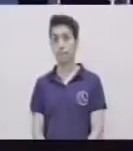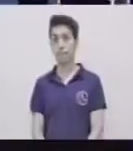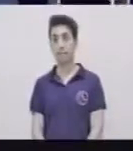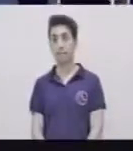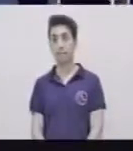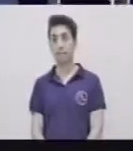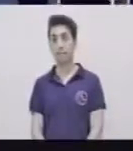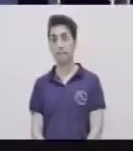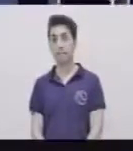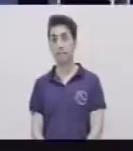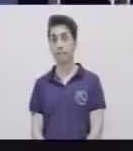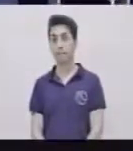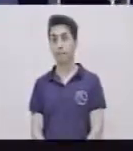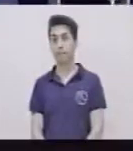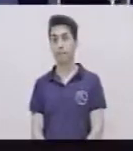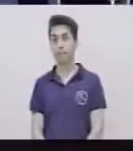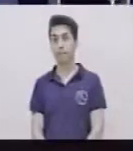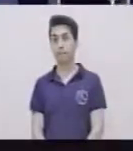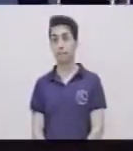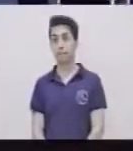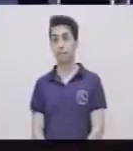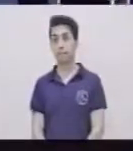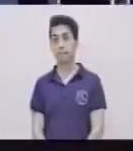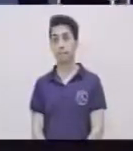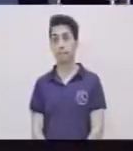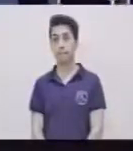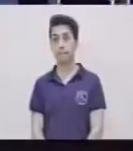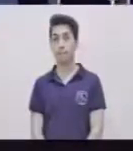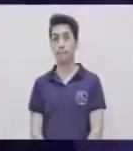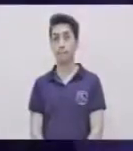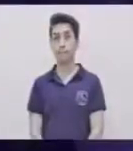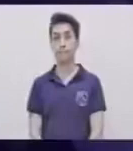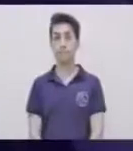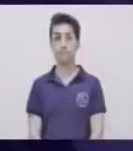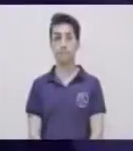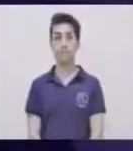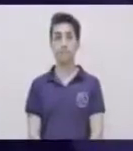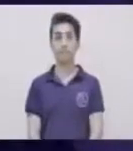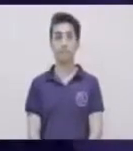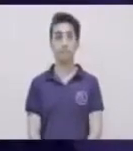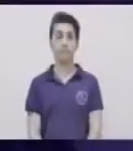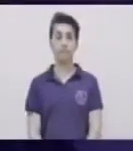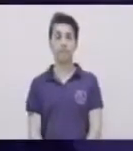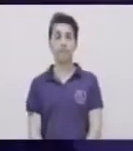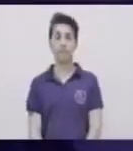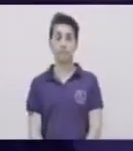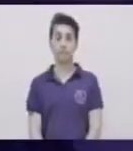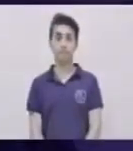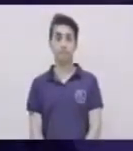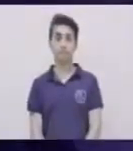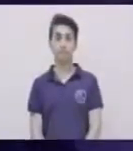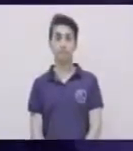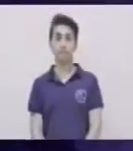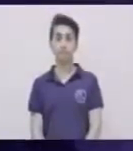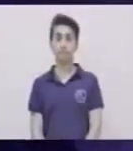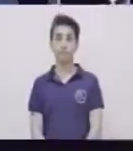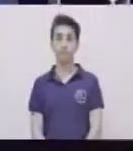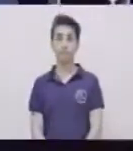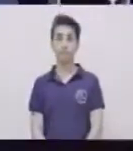o produjo instrumentos de esta clase hace más de 400 años. En ese entonces había un detalle muy